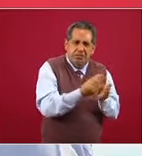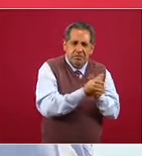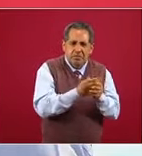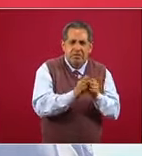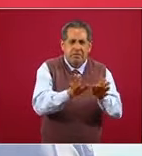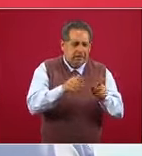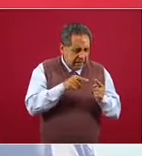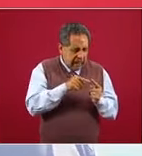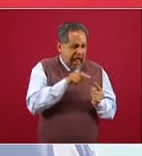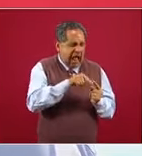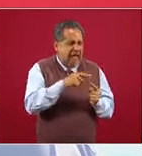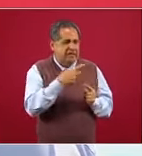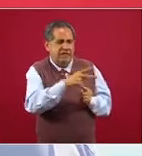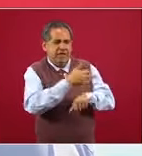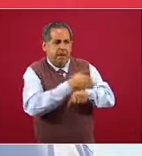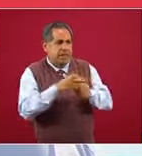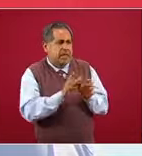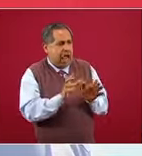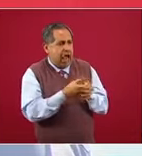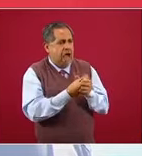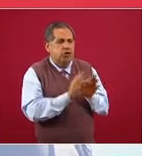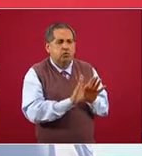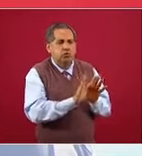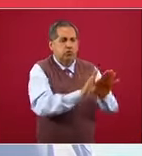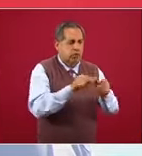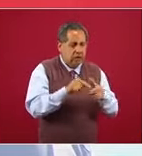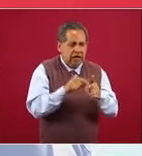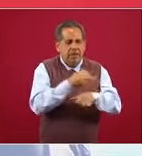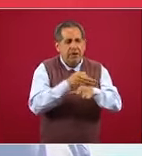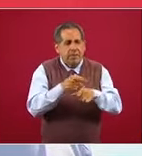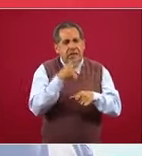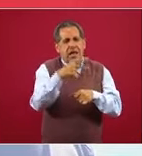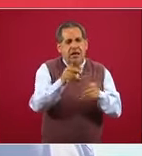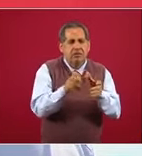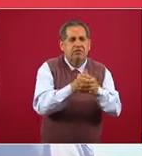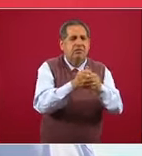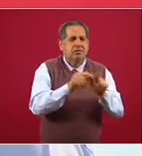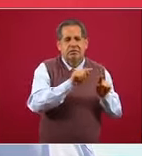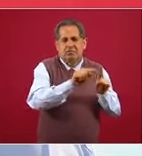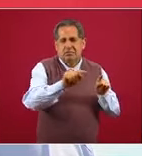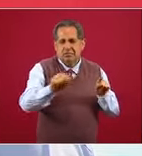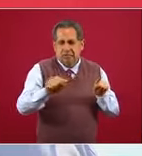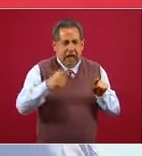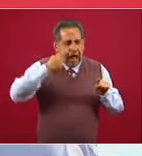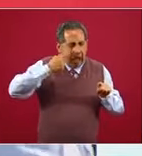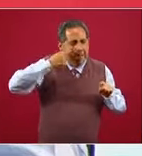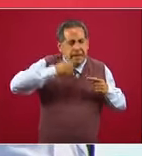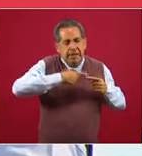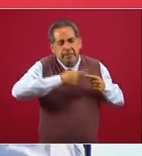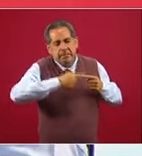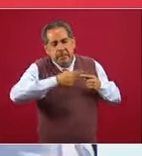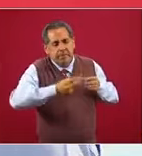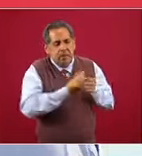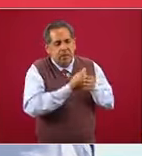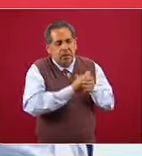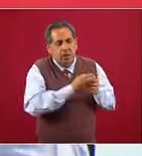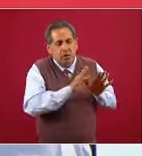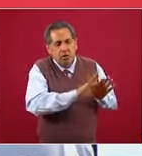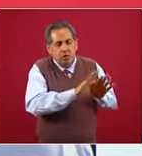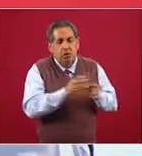a identificar cuáles son los linajes que están circulando en México, se les empieza a dar un seguimiento para ver los